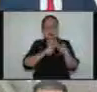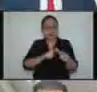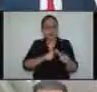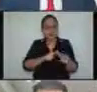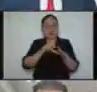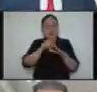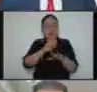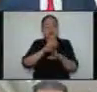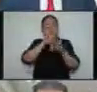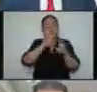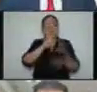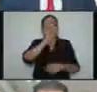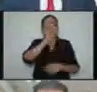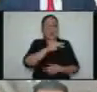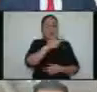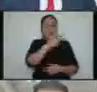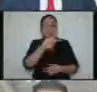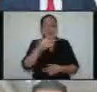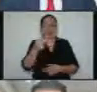uso